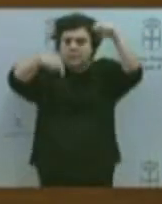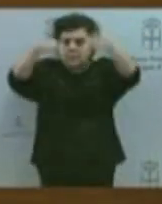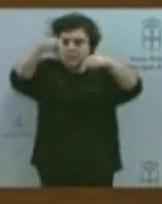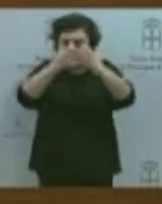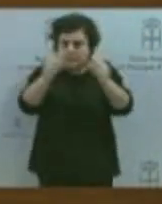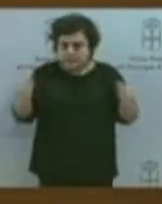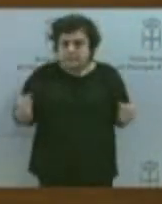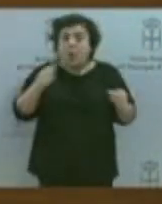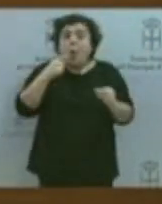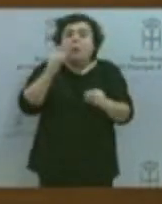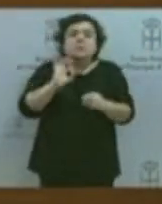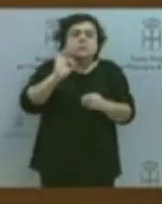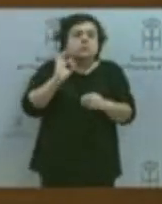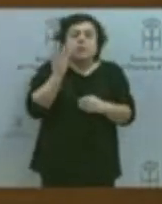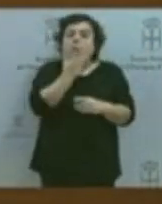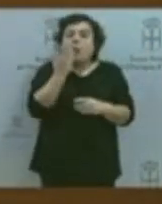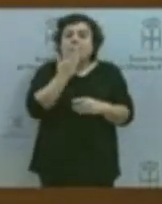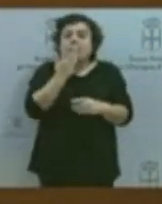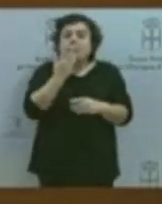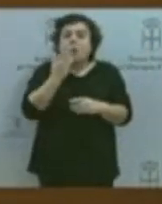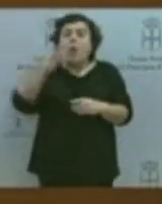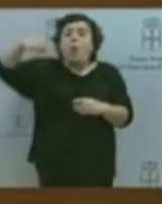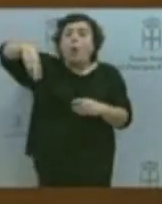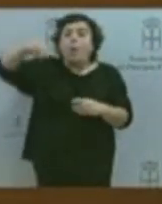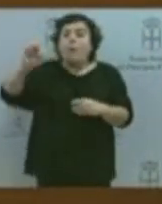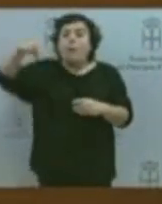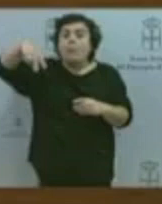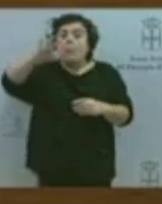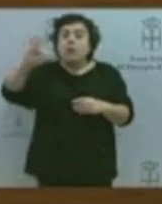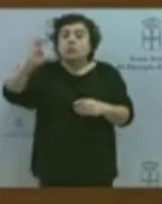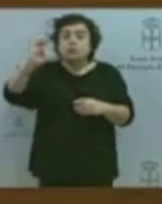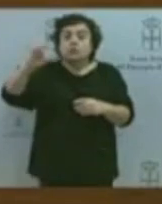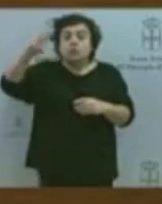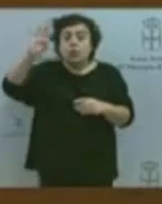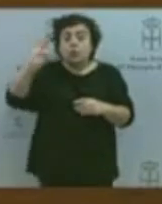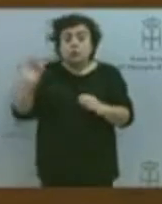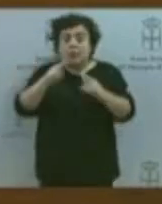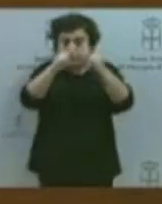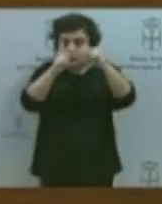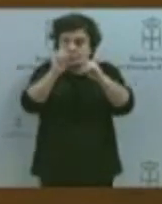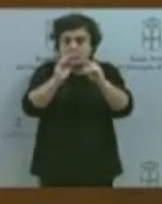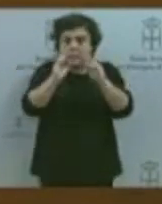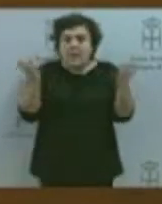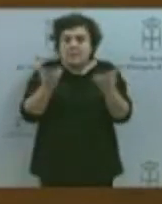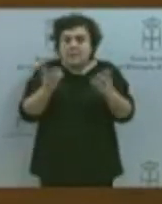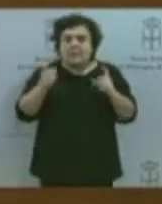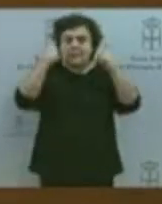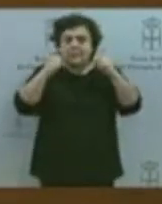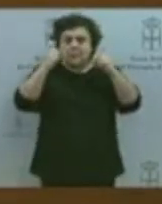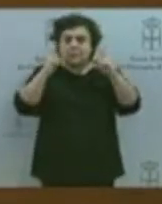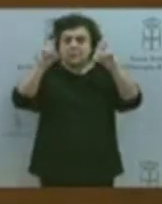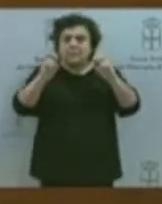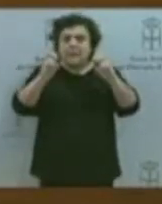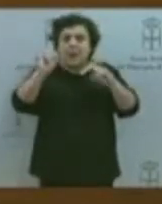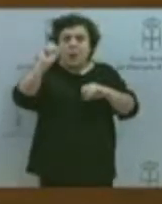señala, también hicimos una emergencia, intentamos arreglar el cuadro, pensamos que ya estaba arreglado, pensaba